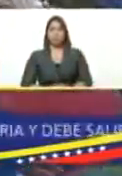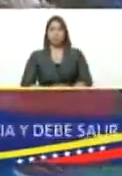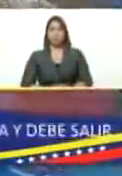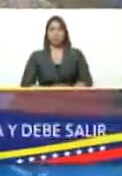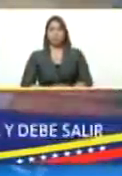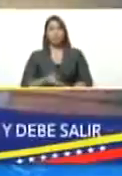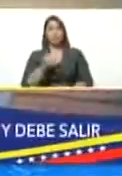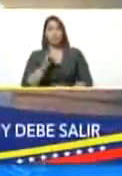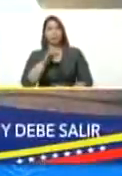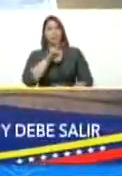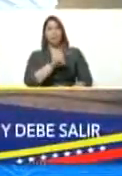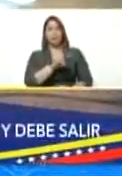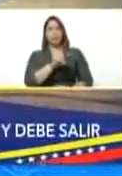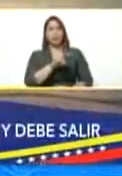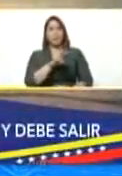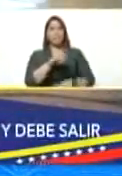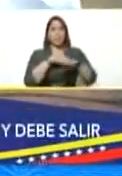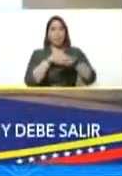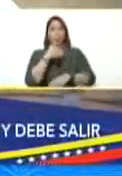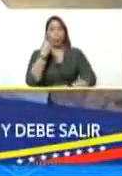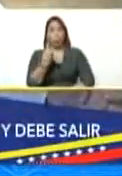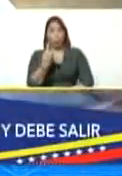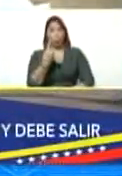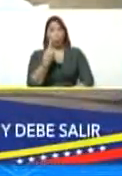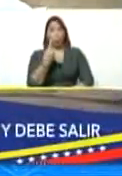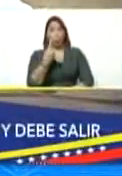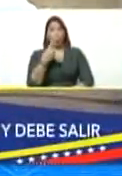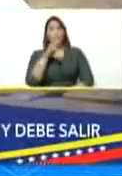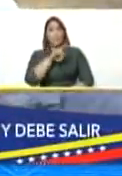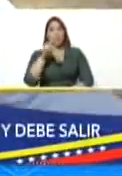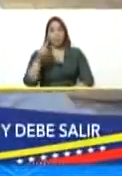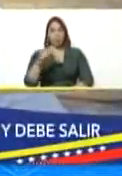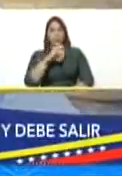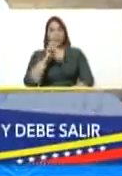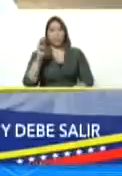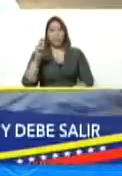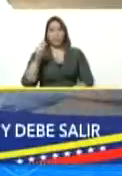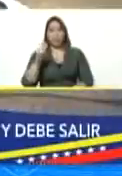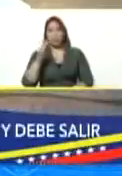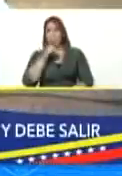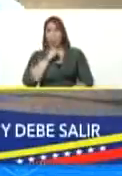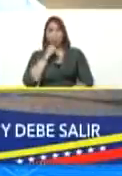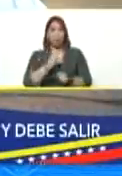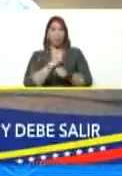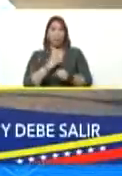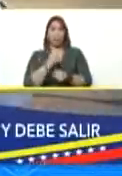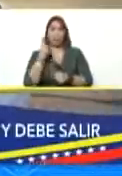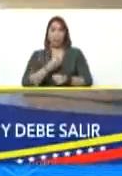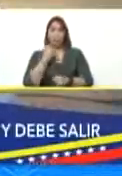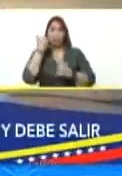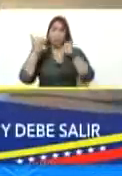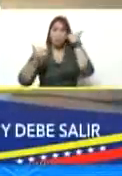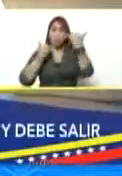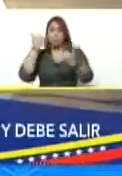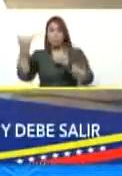Hay un 1%, 21 CPT que está inactivo. Hay que llamarlo.